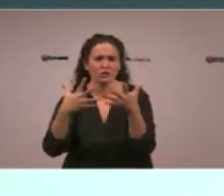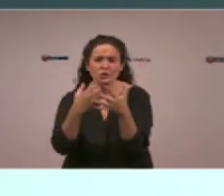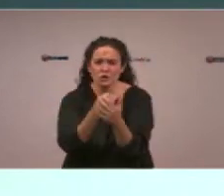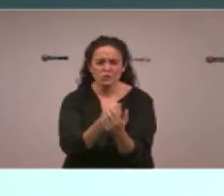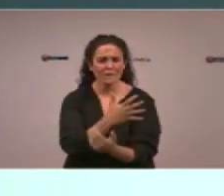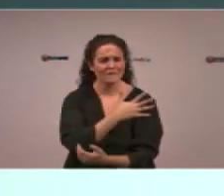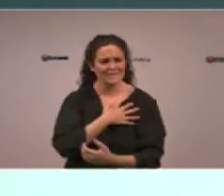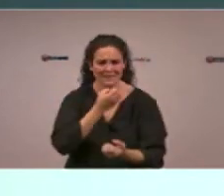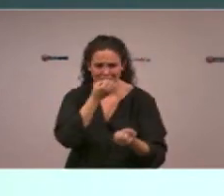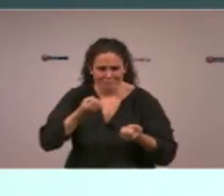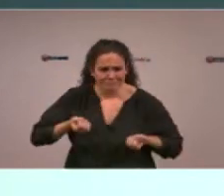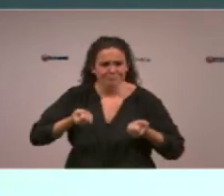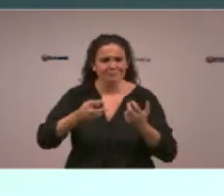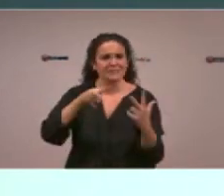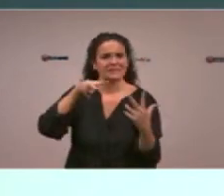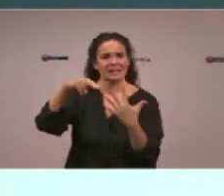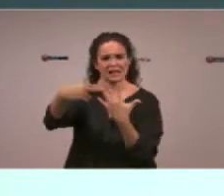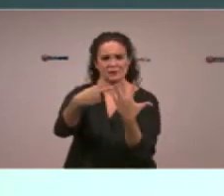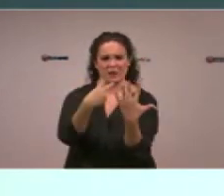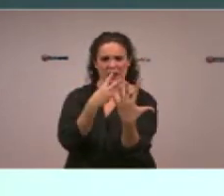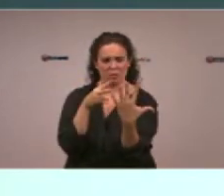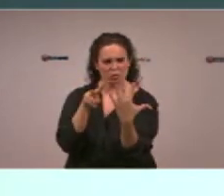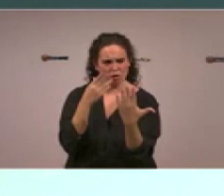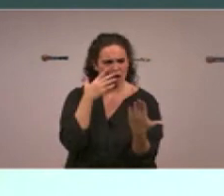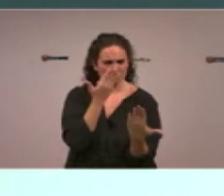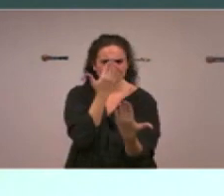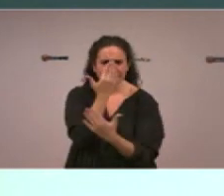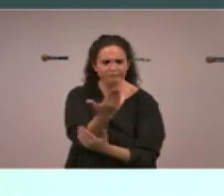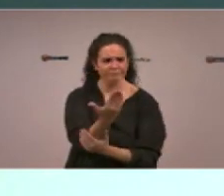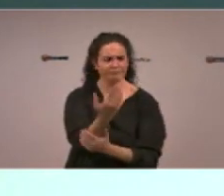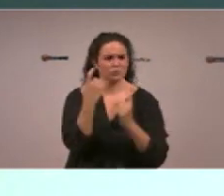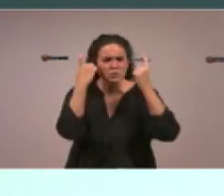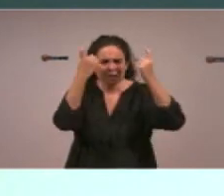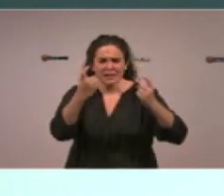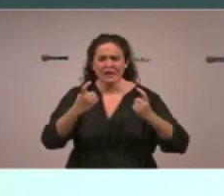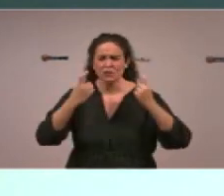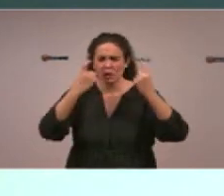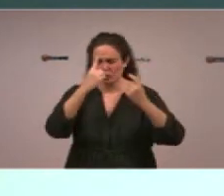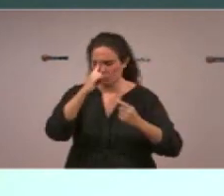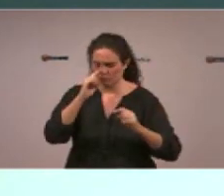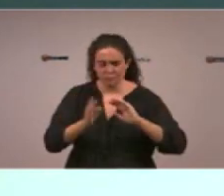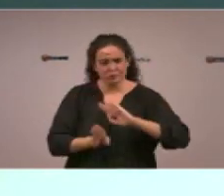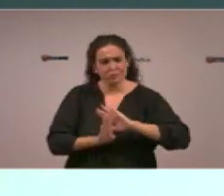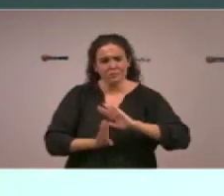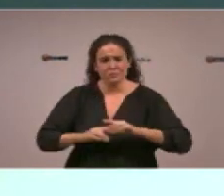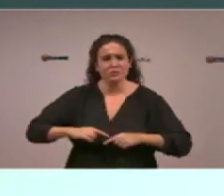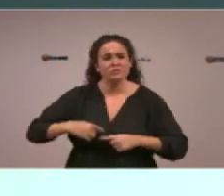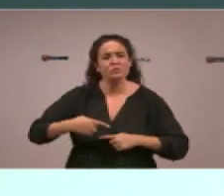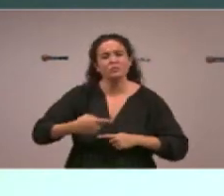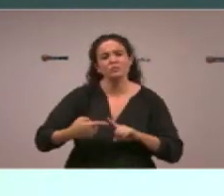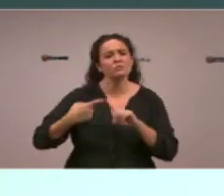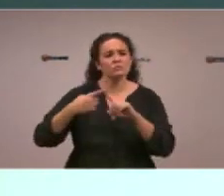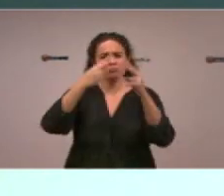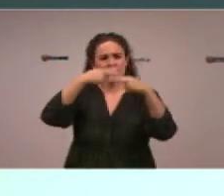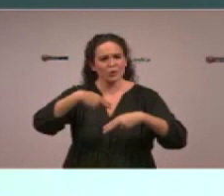transferencia, con la máxima transparencia. Y han hecho un esfuerzo permanente para ofrecer a un público su punto de vista sobre